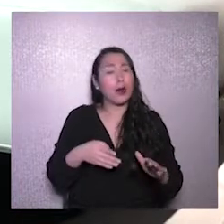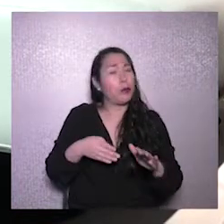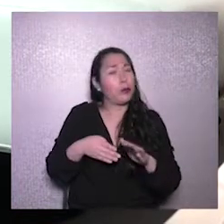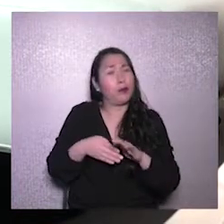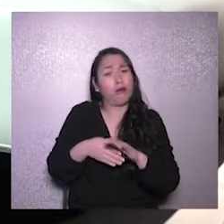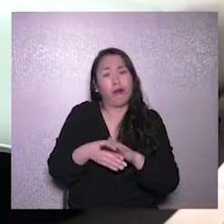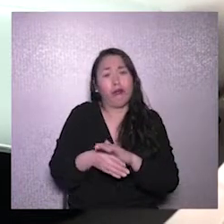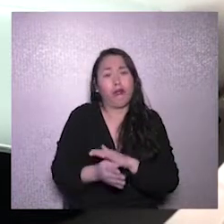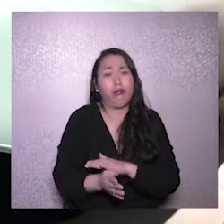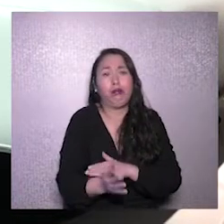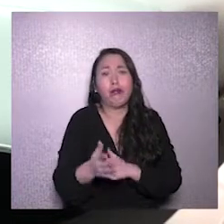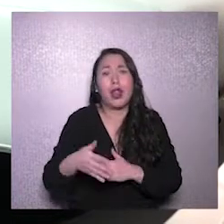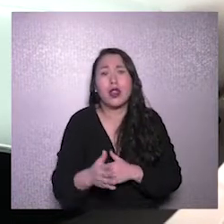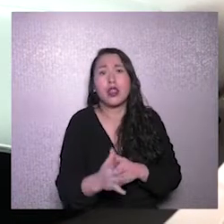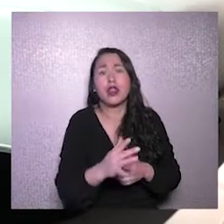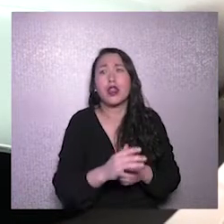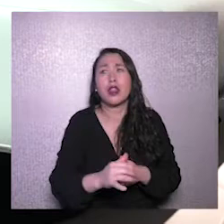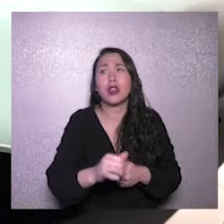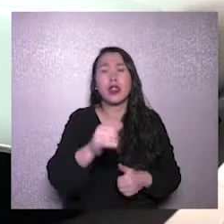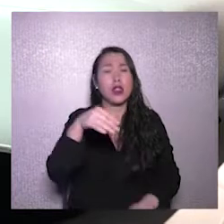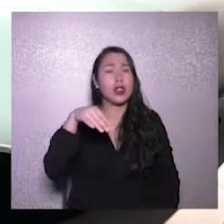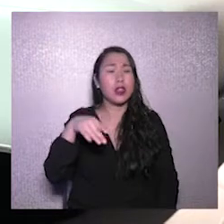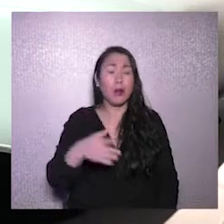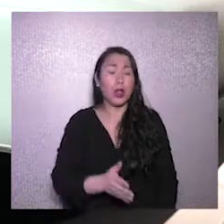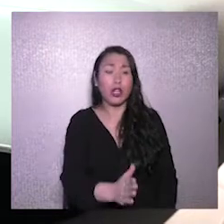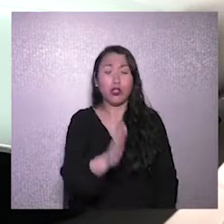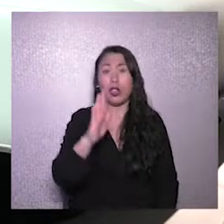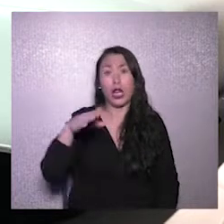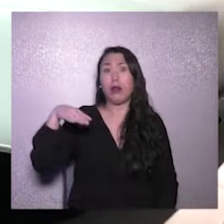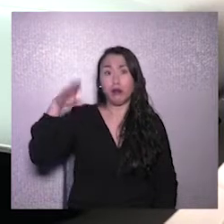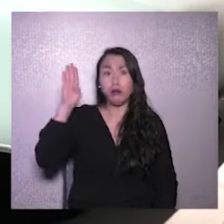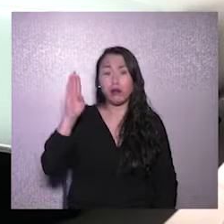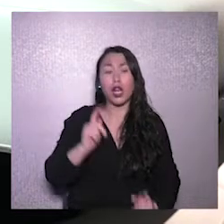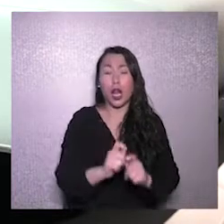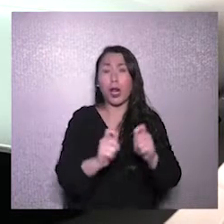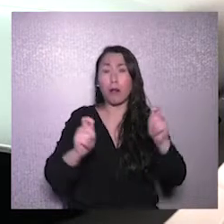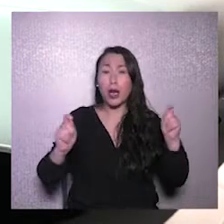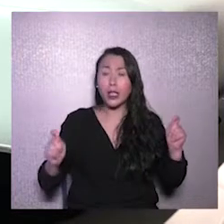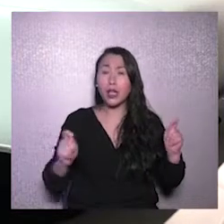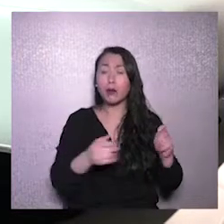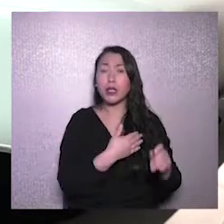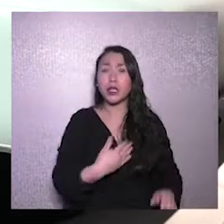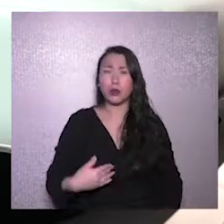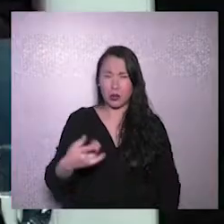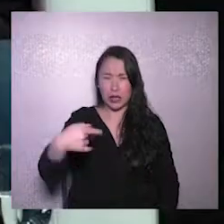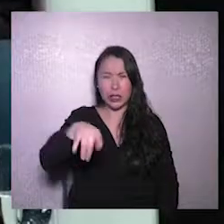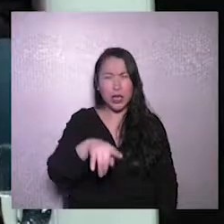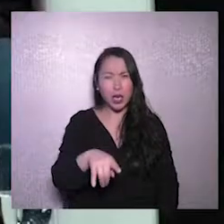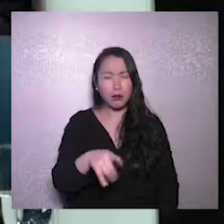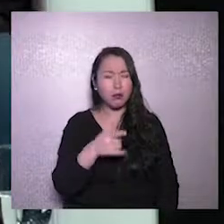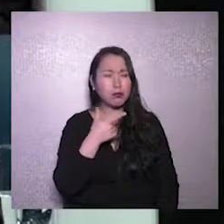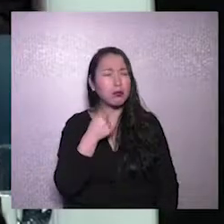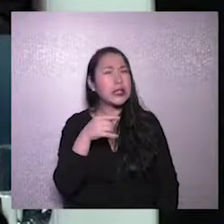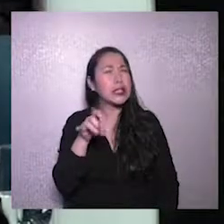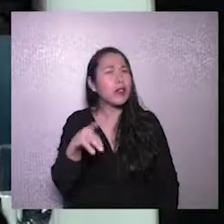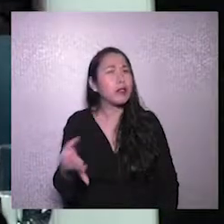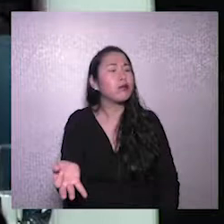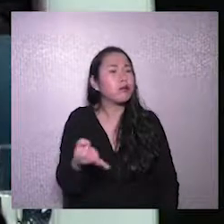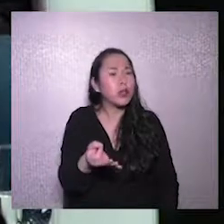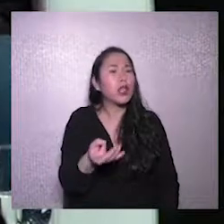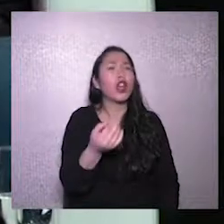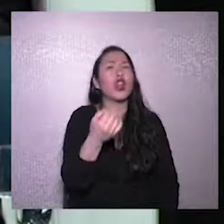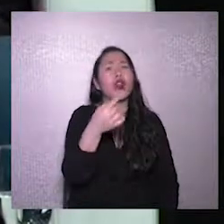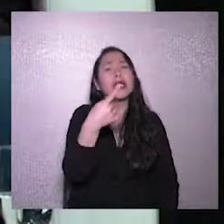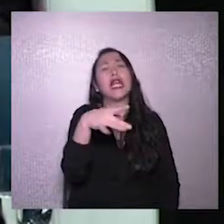tierra derecha prácticamente del proceso electoral, de las campañas. Me gustaría saber si tienen identificadas, no sé, 2, 3